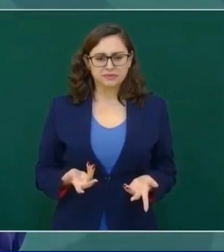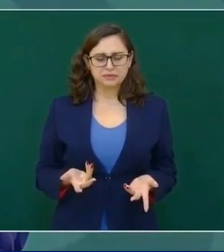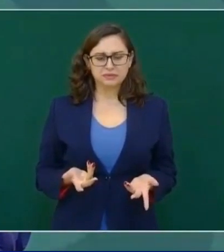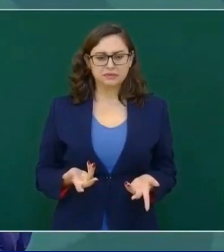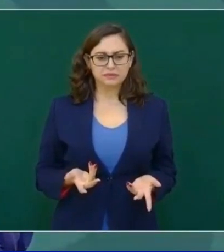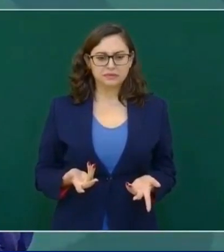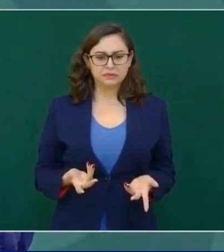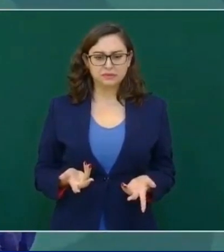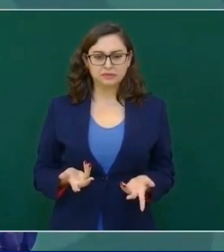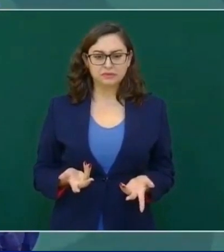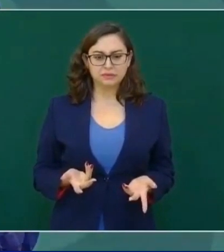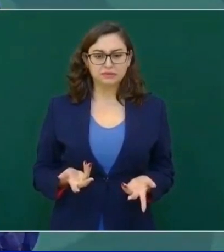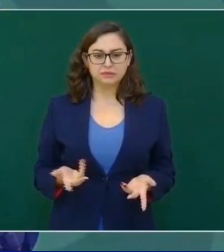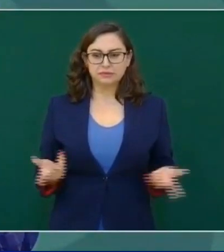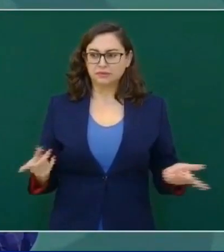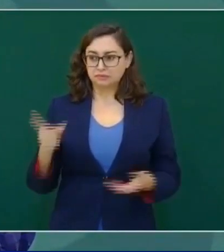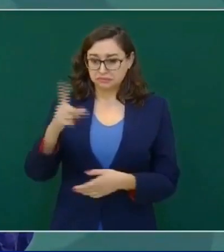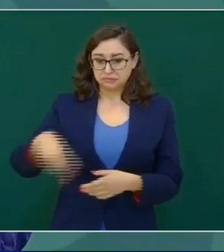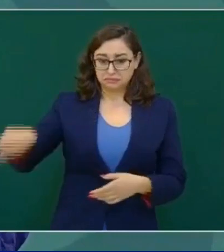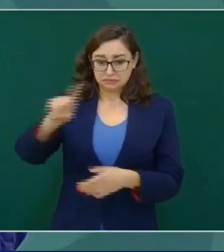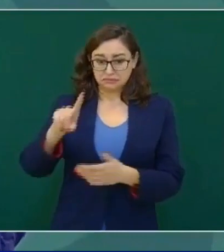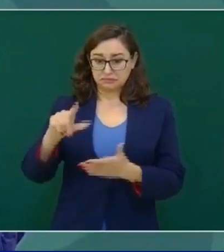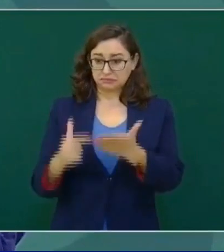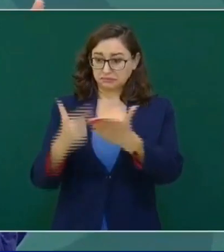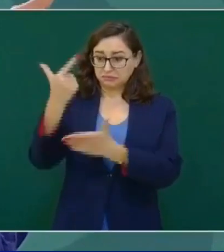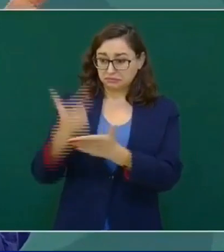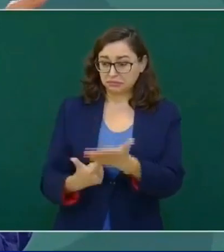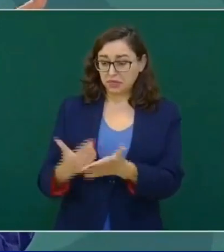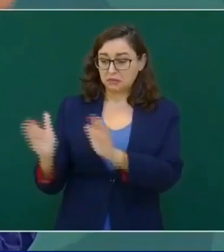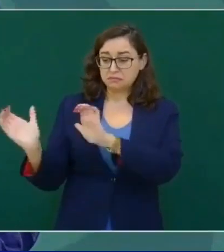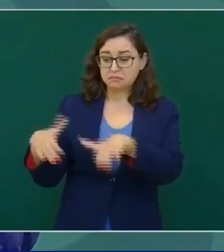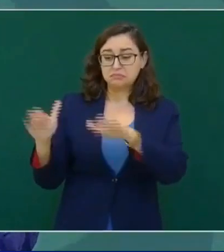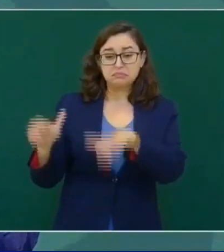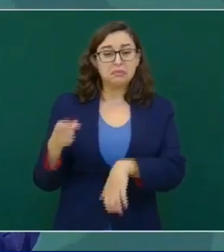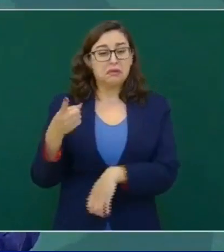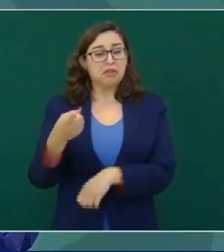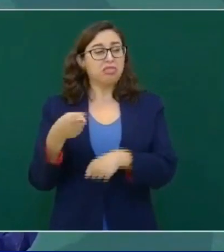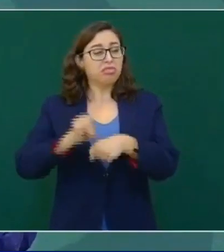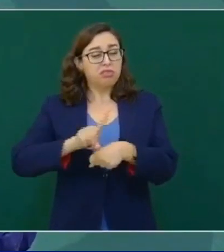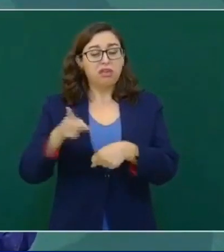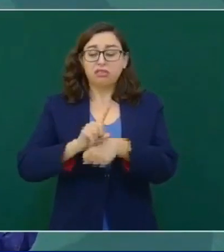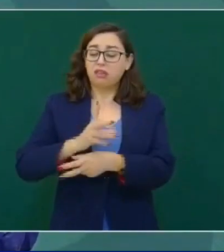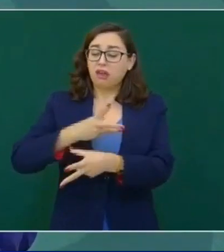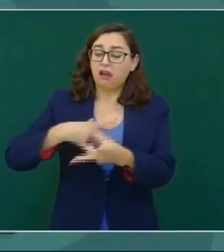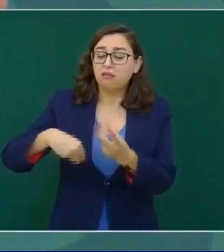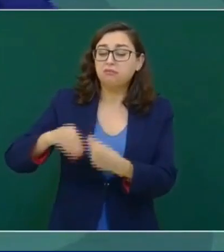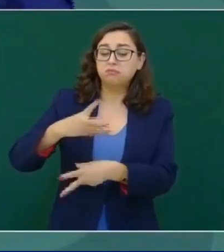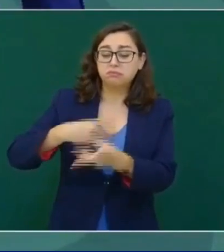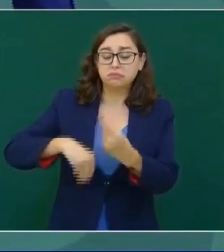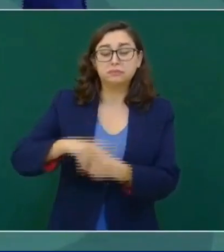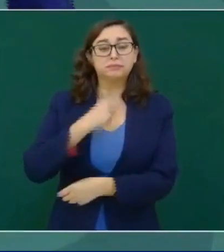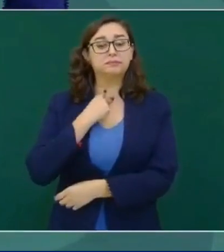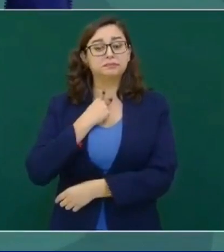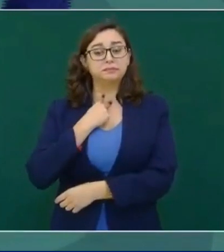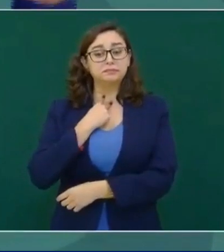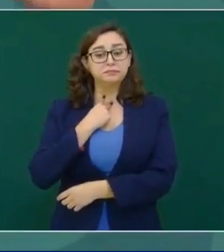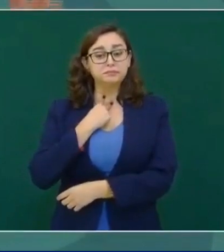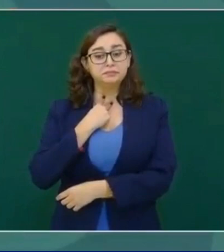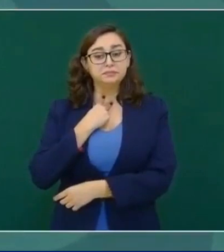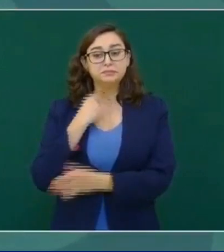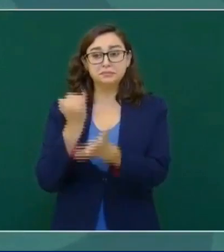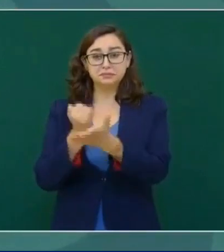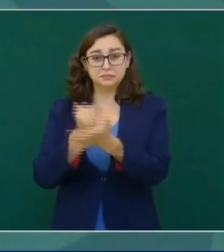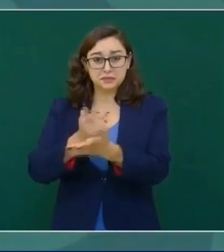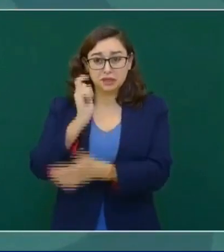a la lista de contribuyentes a quienes viven al día. Pero ese pensamiento